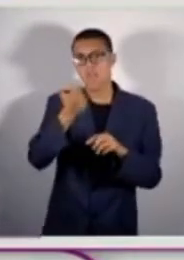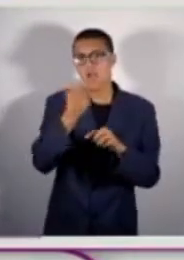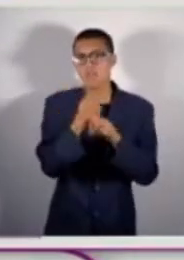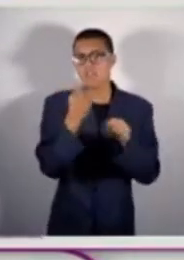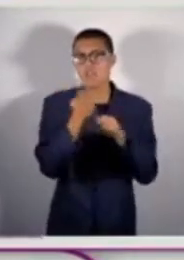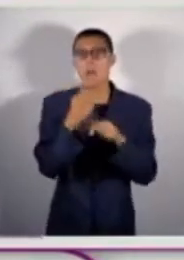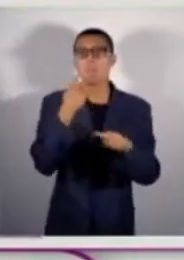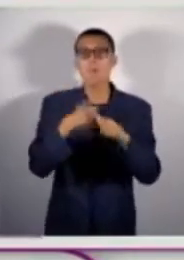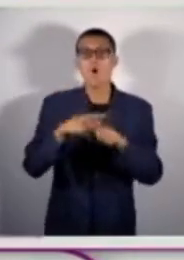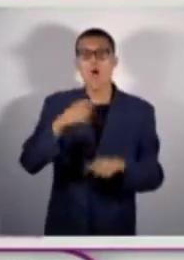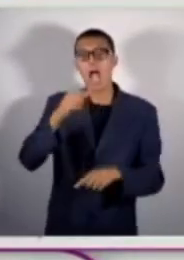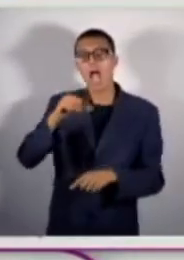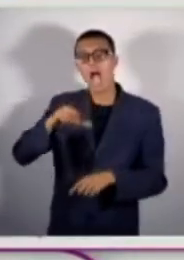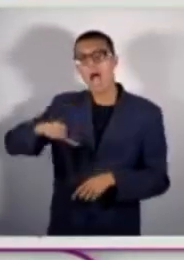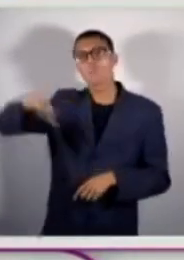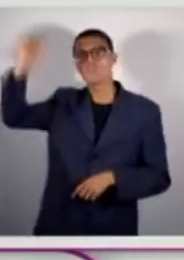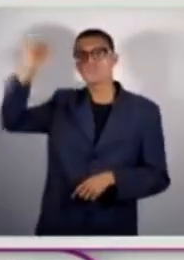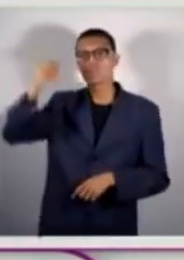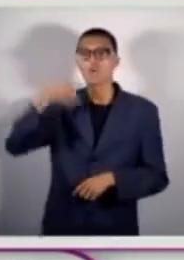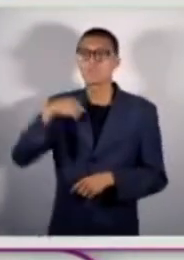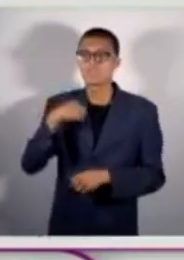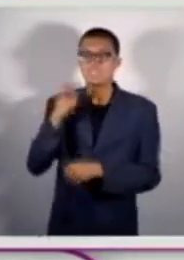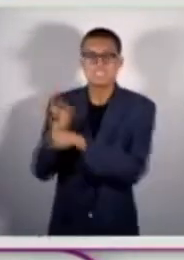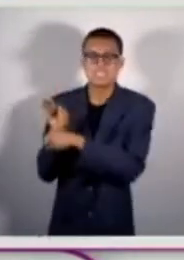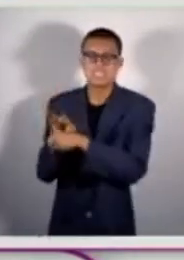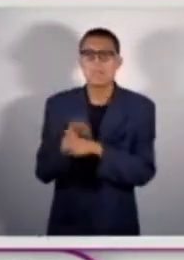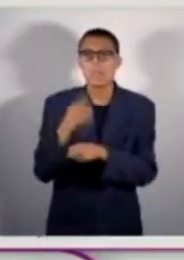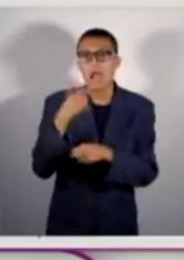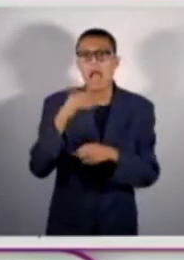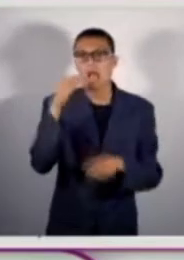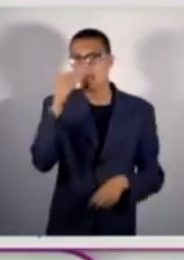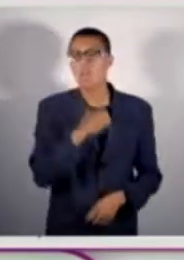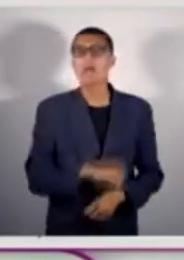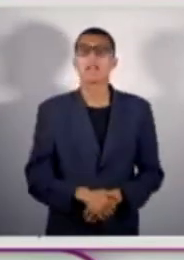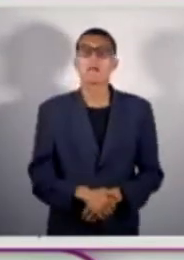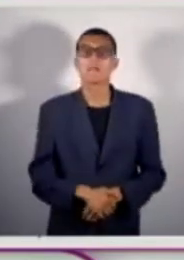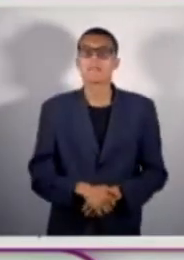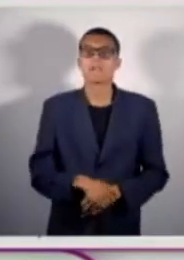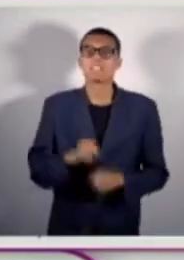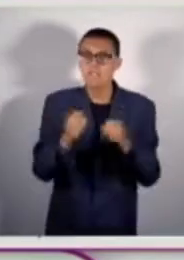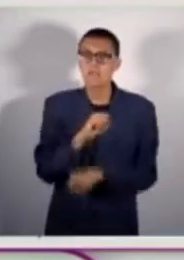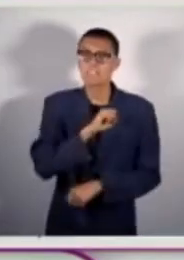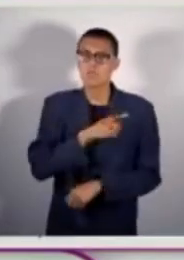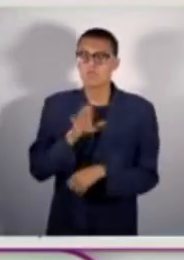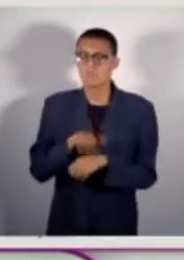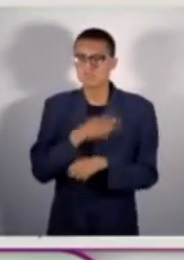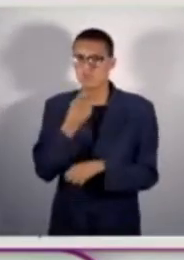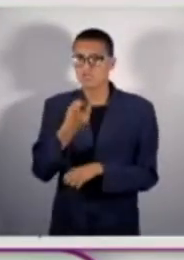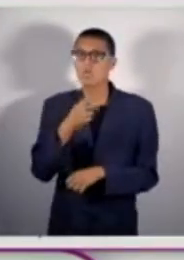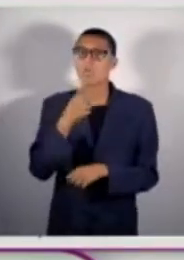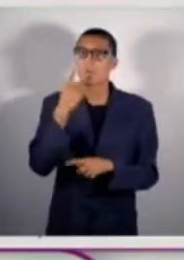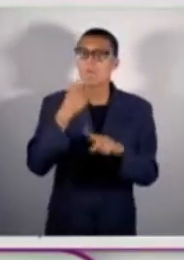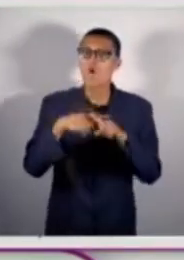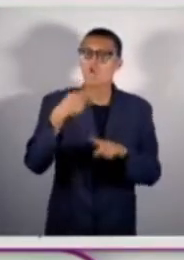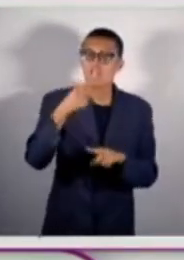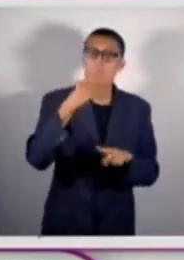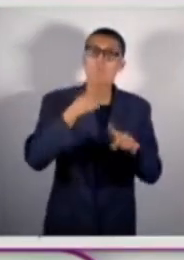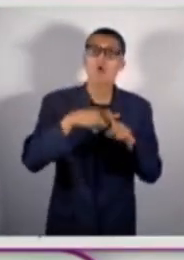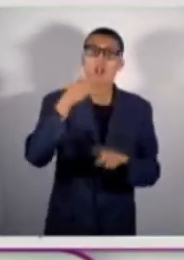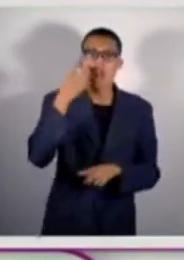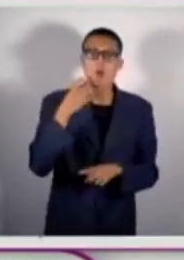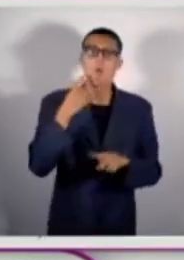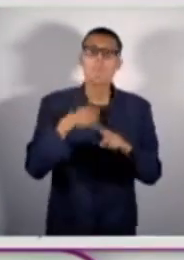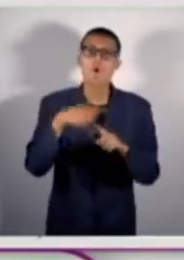mayores, defendiendo que todos tuvieran una gratuidad escolar, una gratuidad en el sistema de salud. Por eso, por ti. Por León,